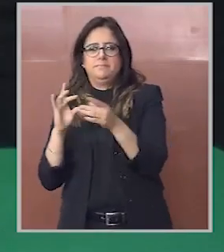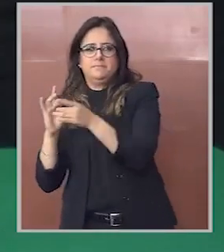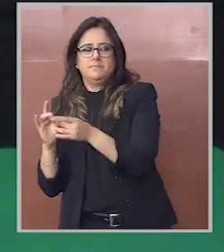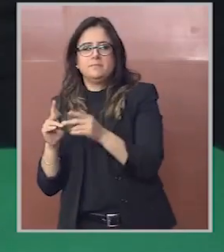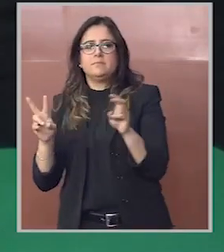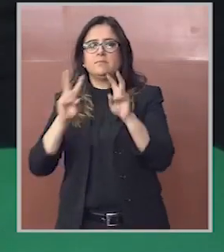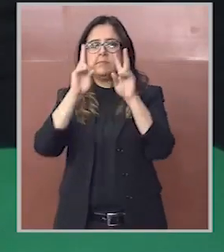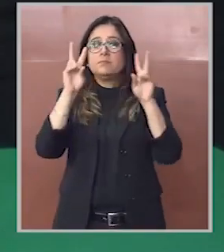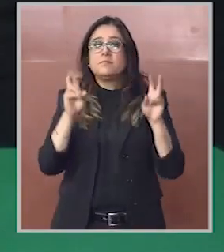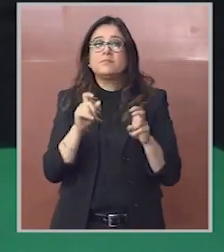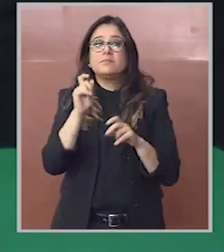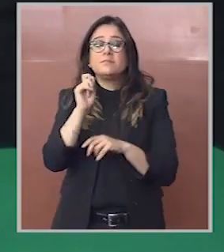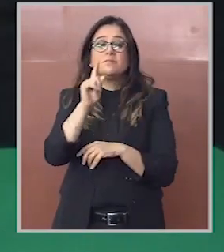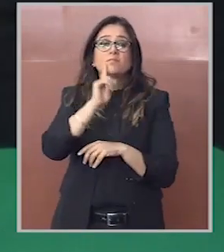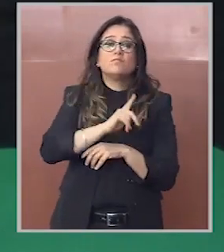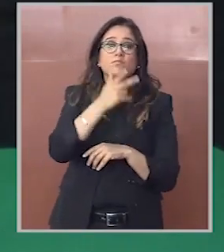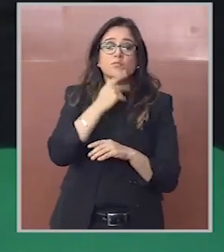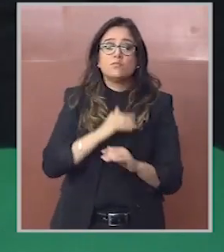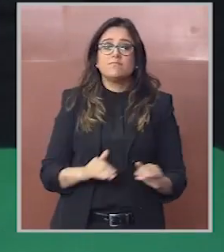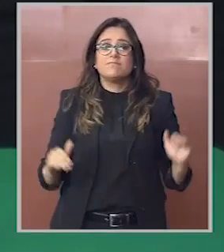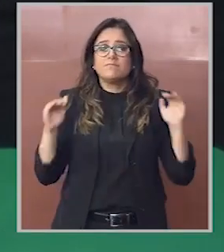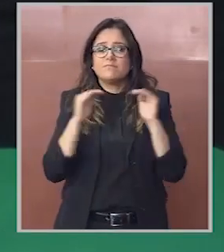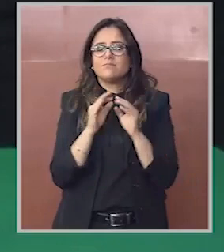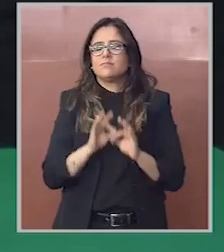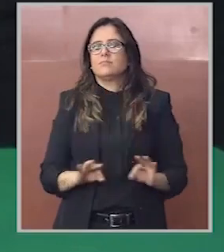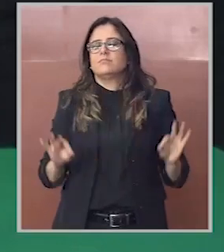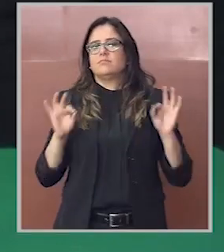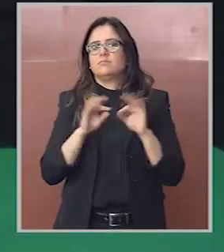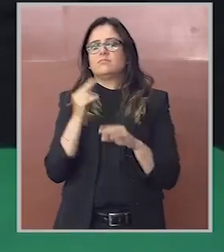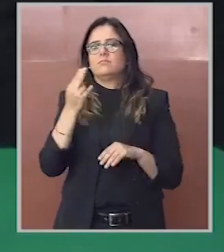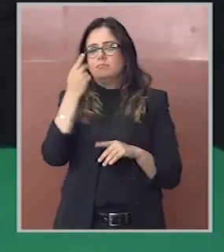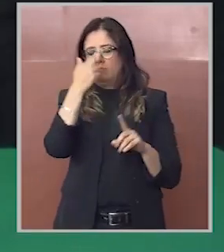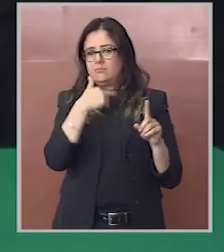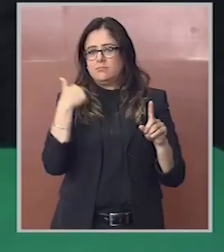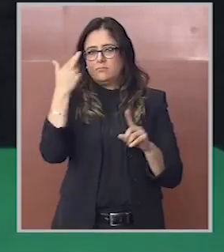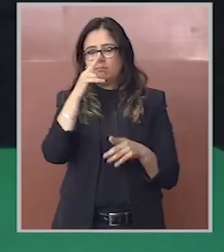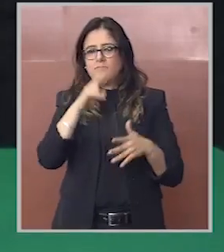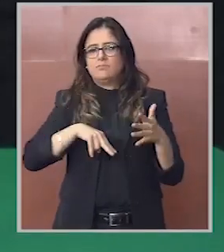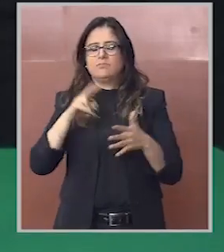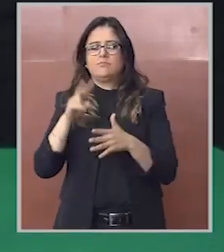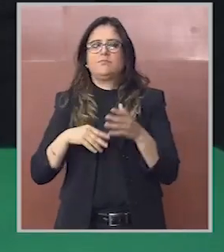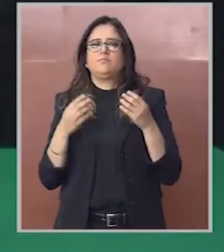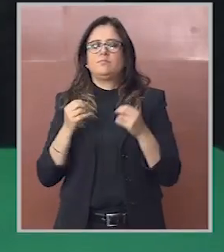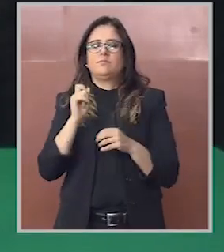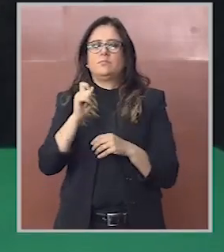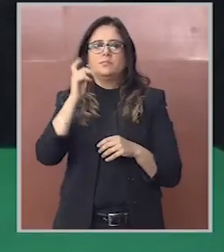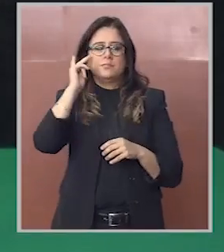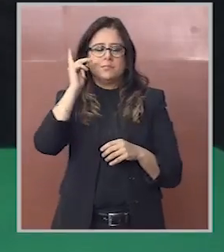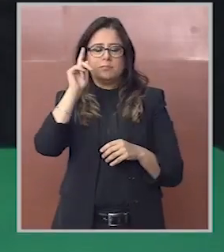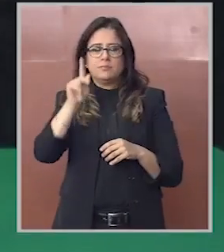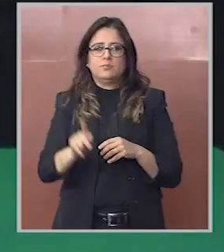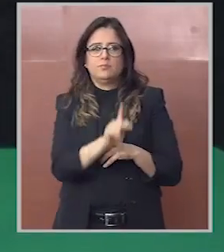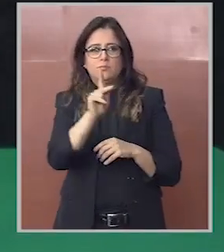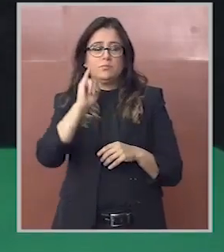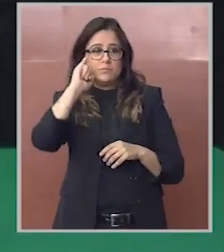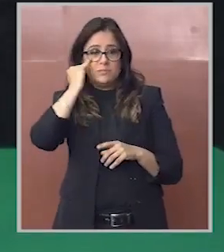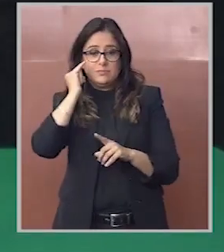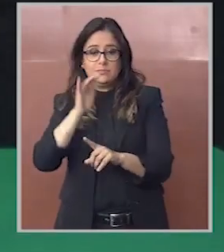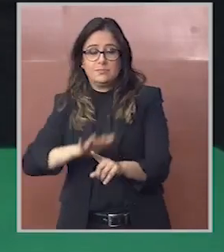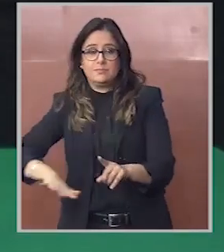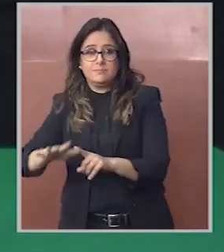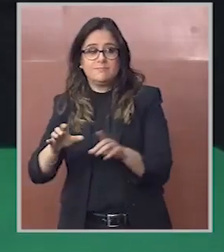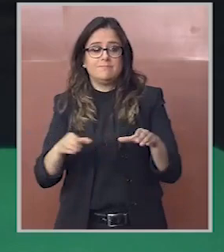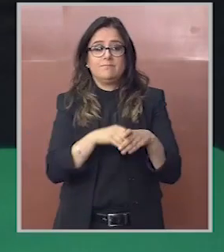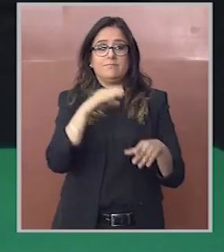analiza el tema tanto de pueblos indígenas como de personas afrodescendientes no es lo mismo hablar de un